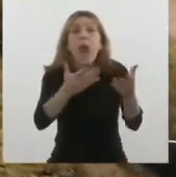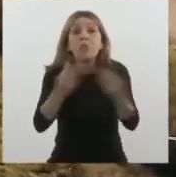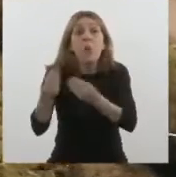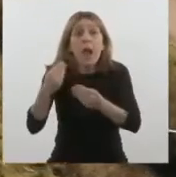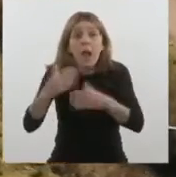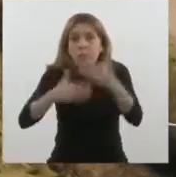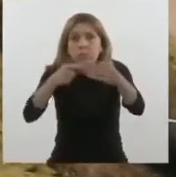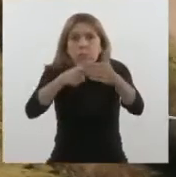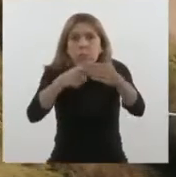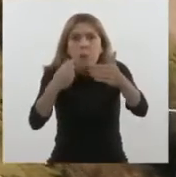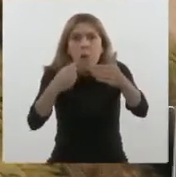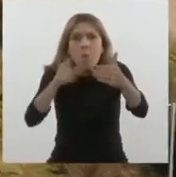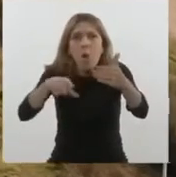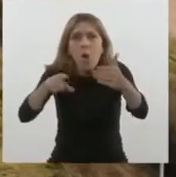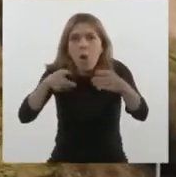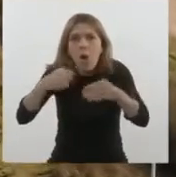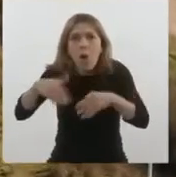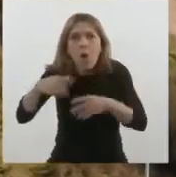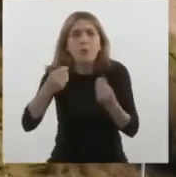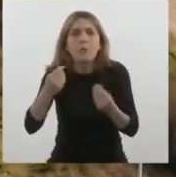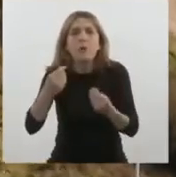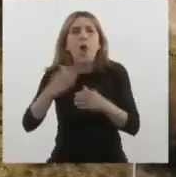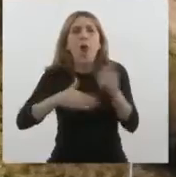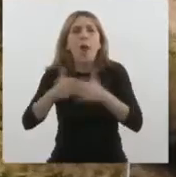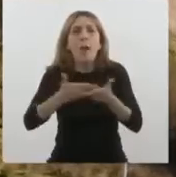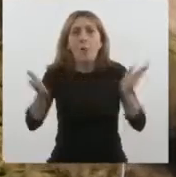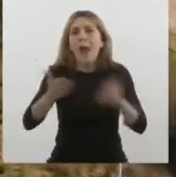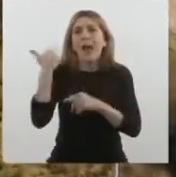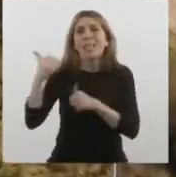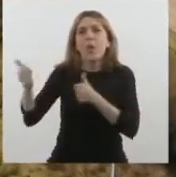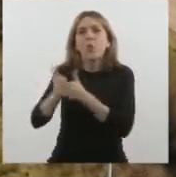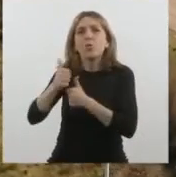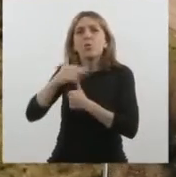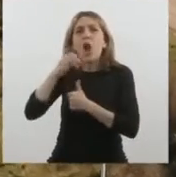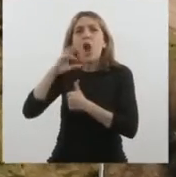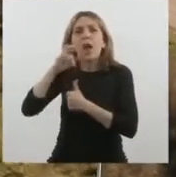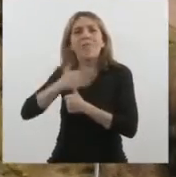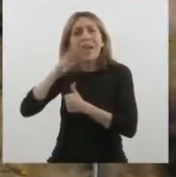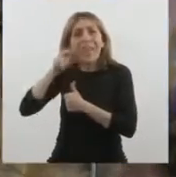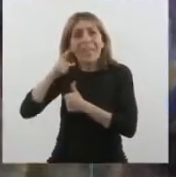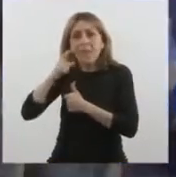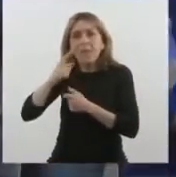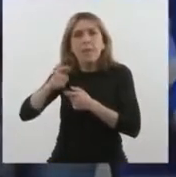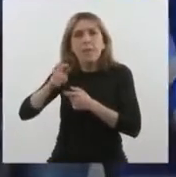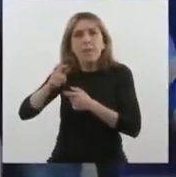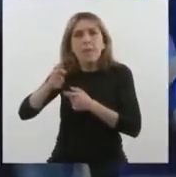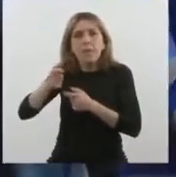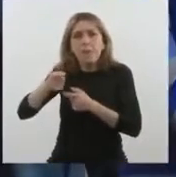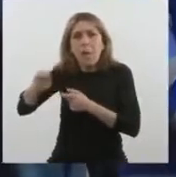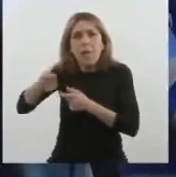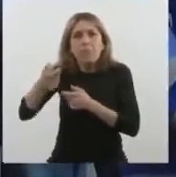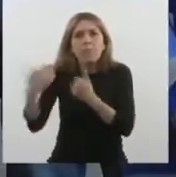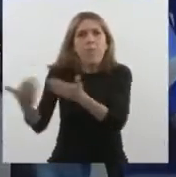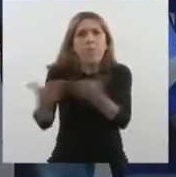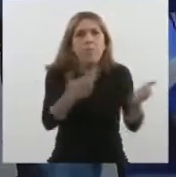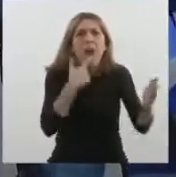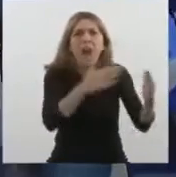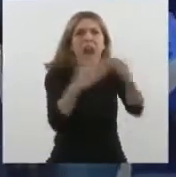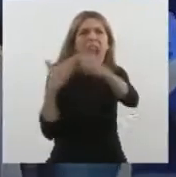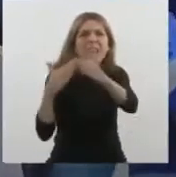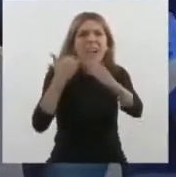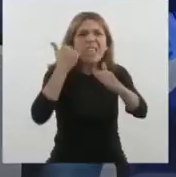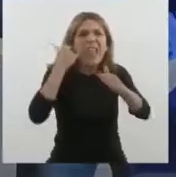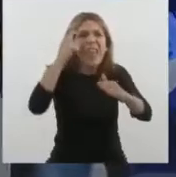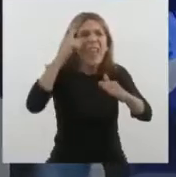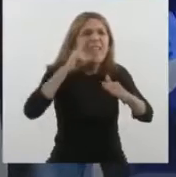Ayer, con Jorge Ferraresi, entregamos la casa número 10.000. Y eso para nosotros es una